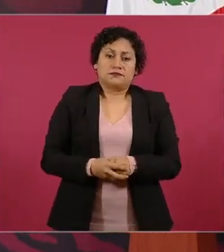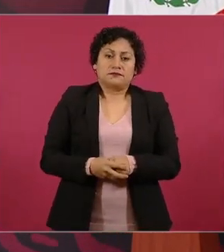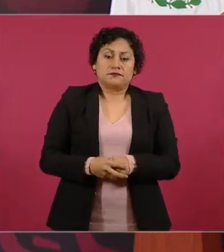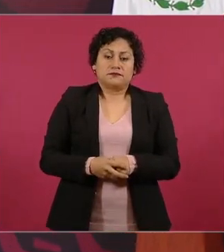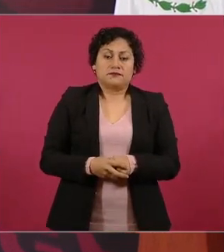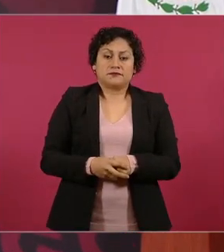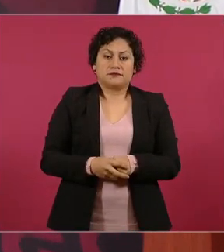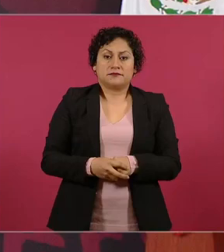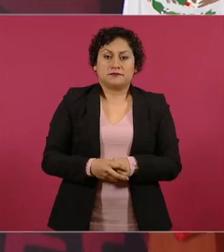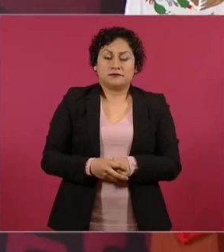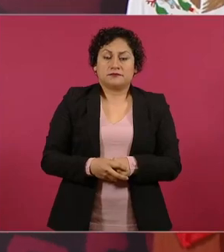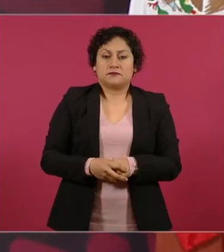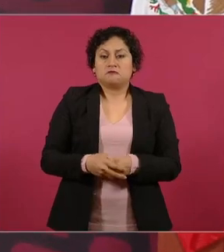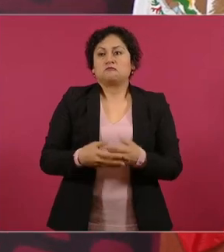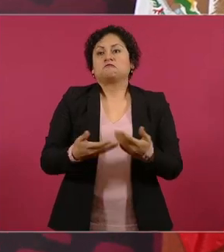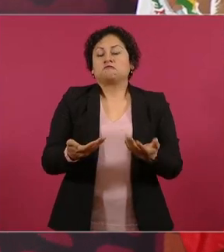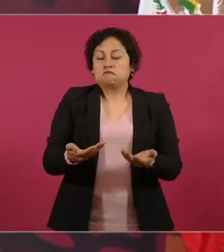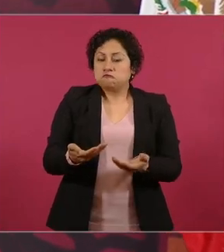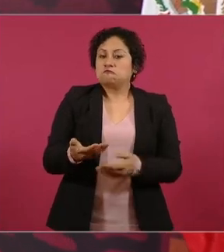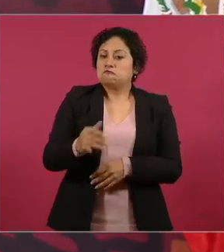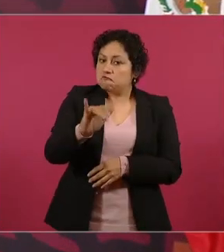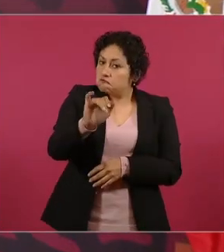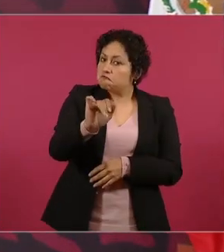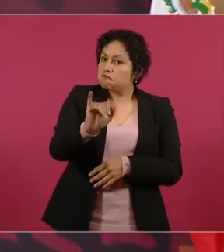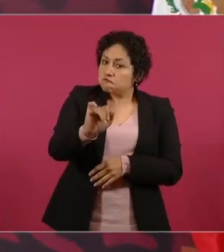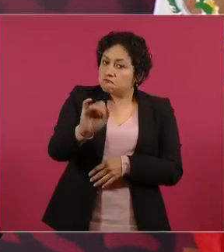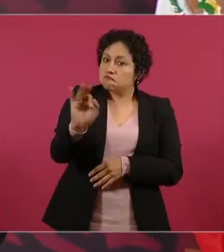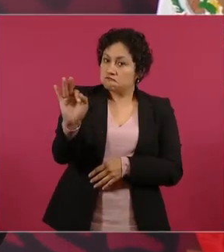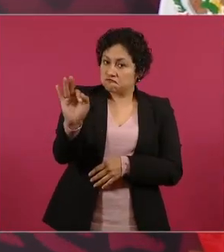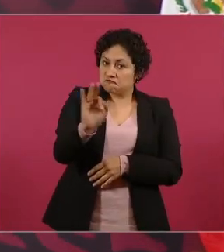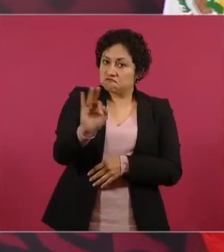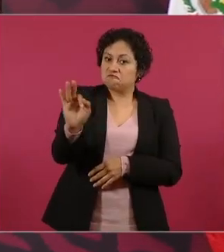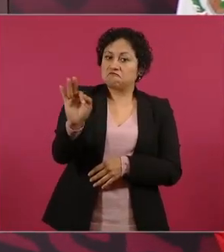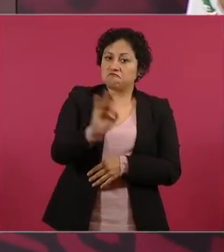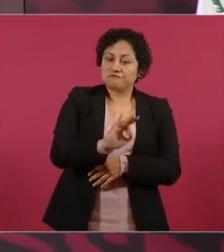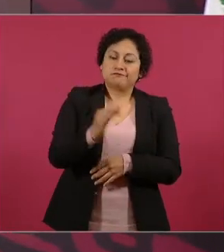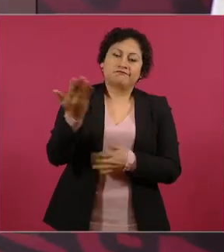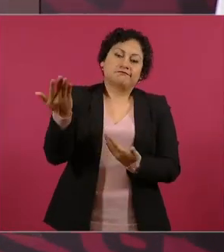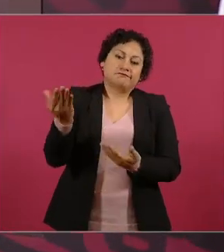Es muy probable. Muy probable. Claudio X